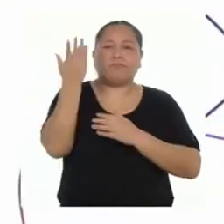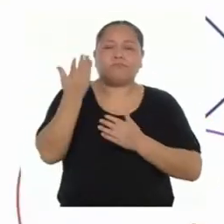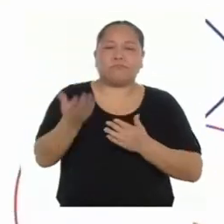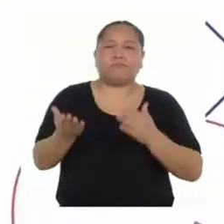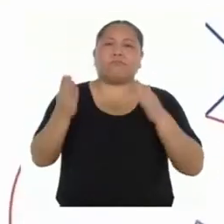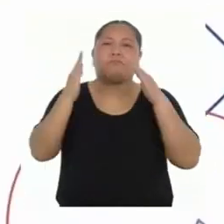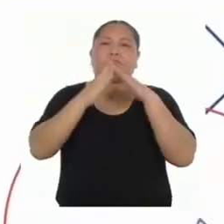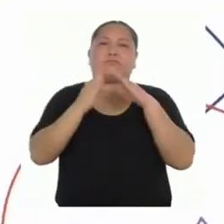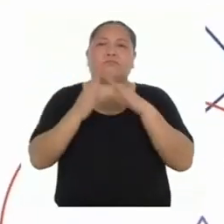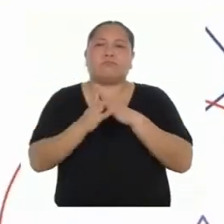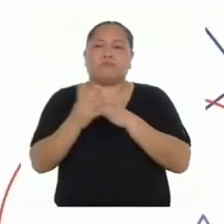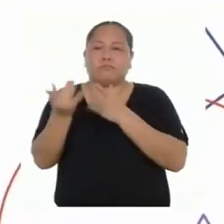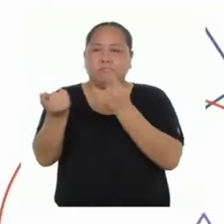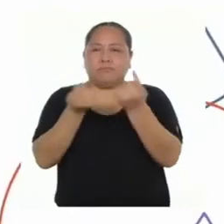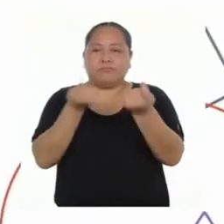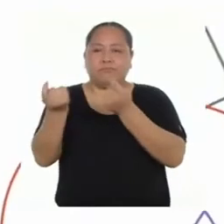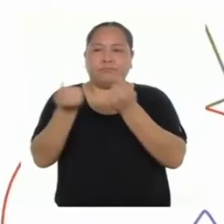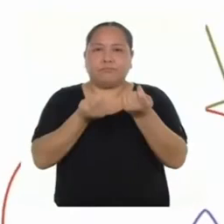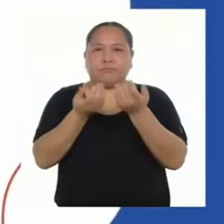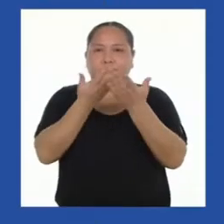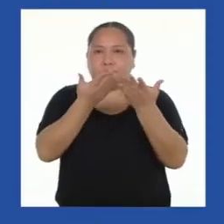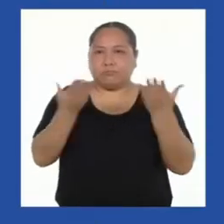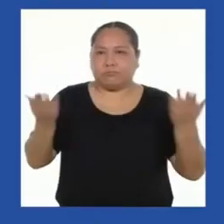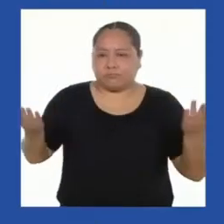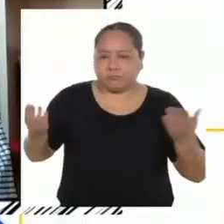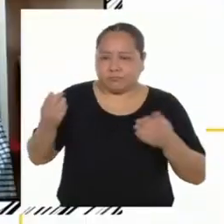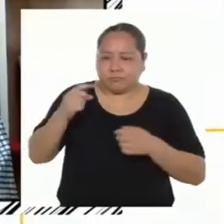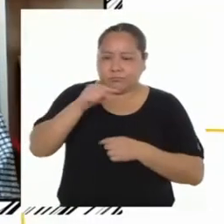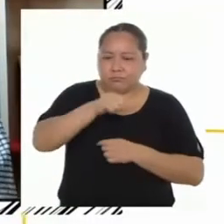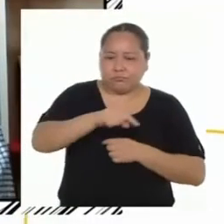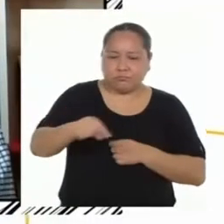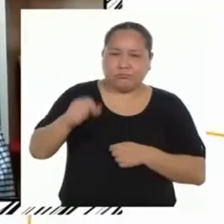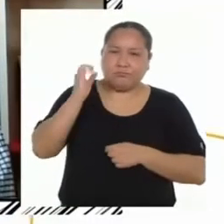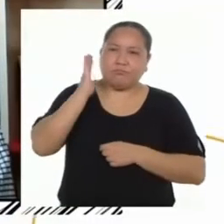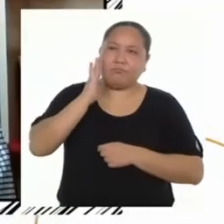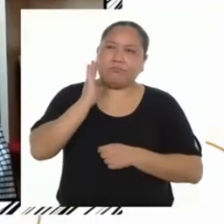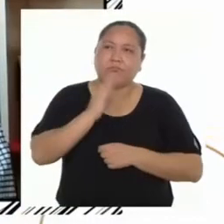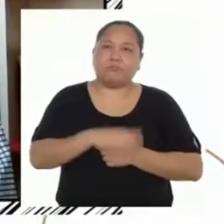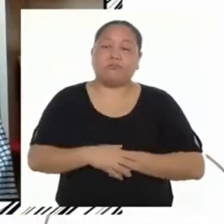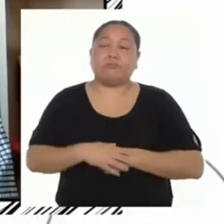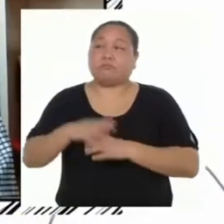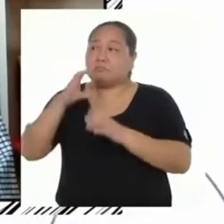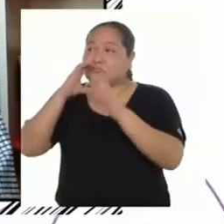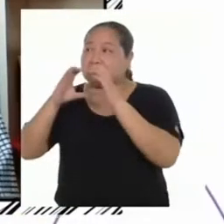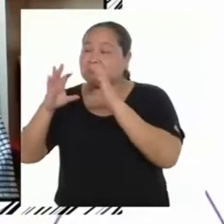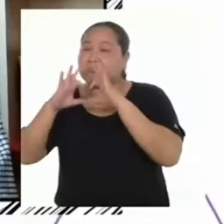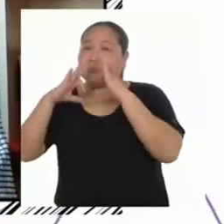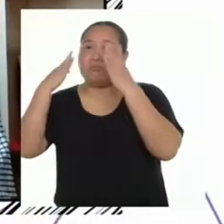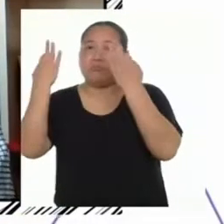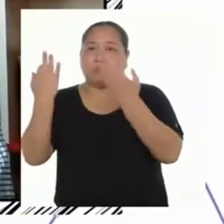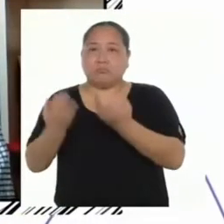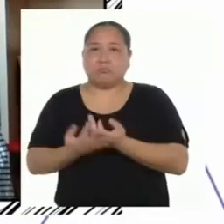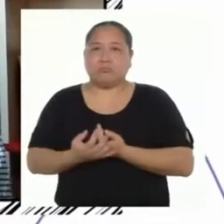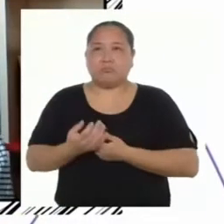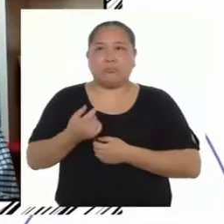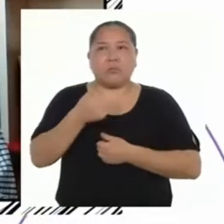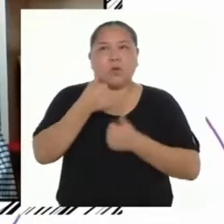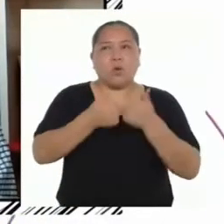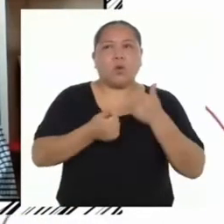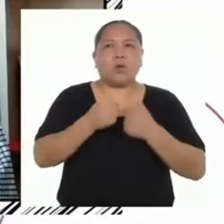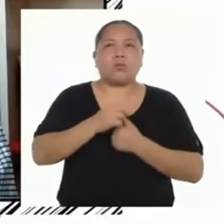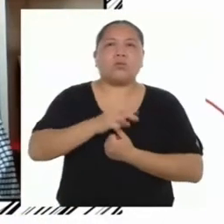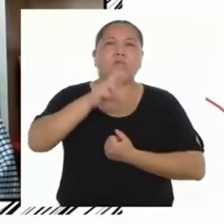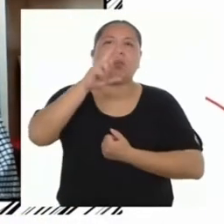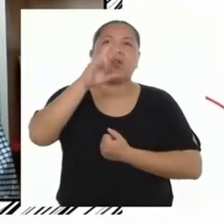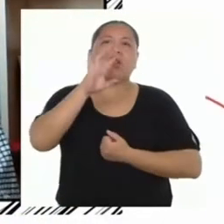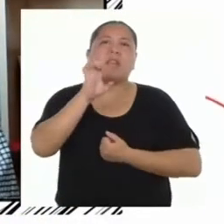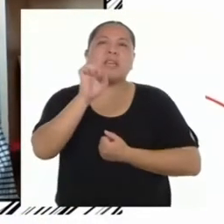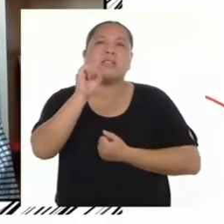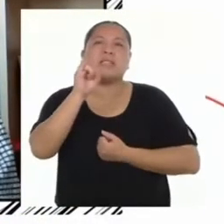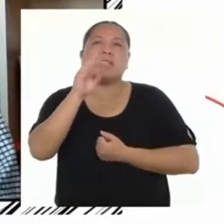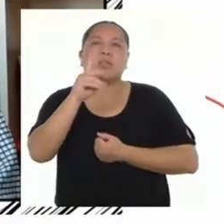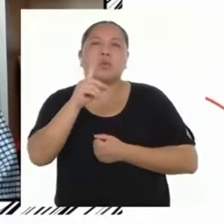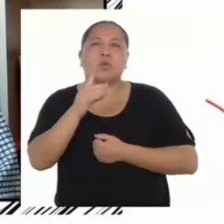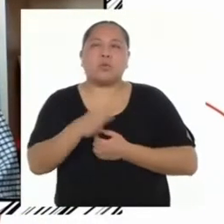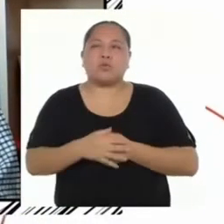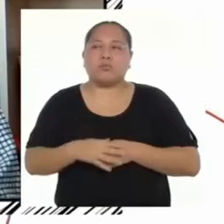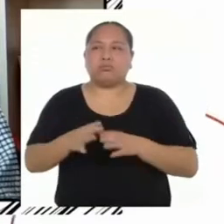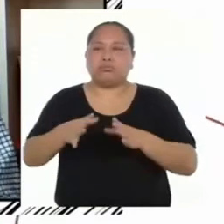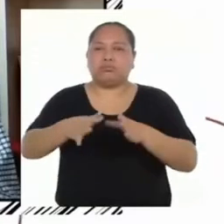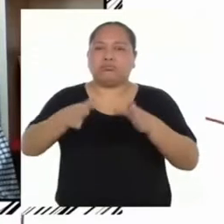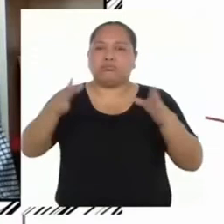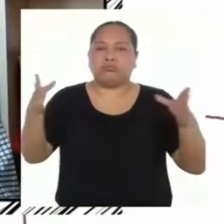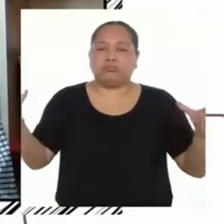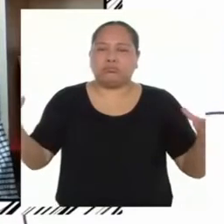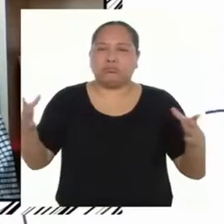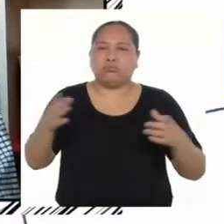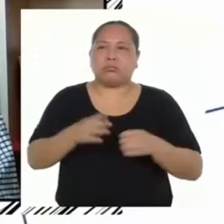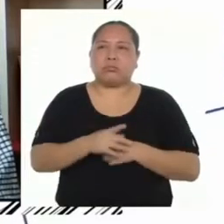hogar en el manejo de residuos sólidos? Conversemos con nuestra familia. ¿Qué tipo de residuos son los que ocupan más